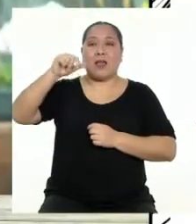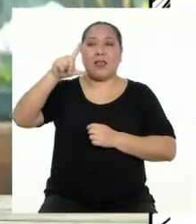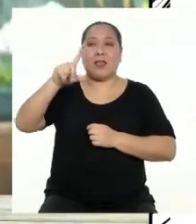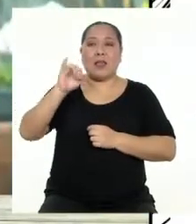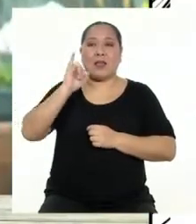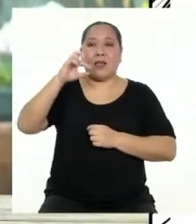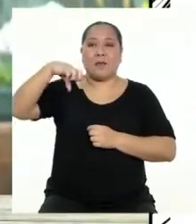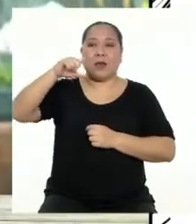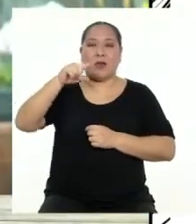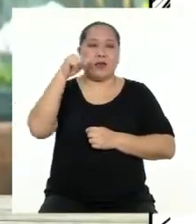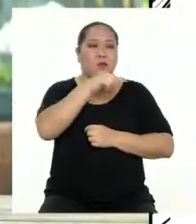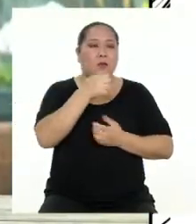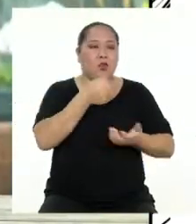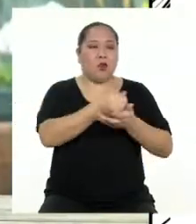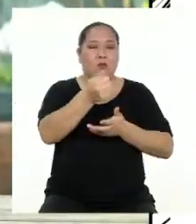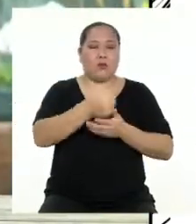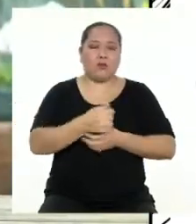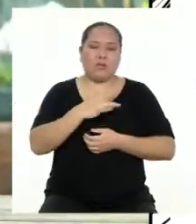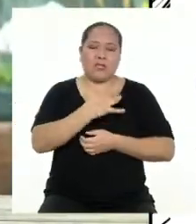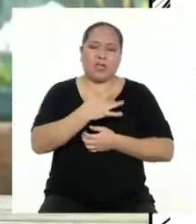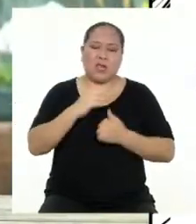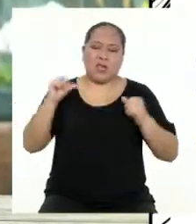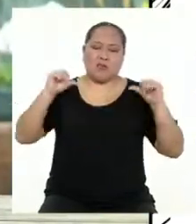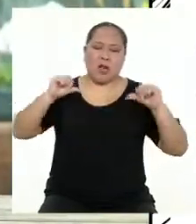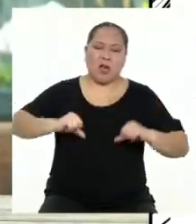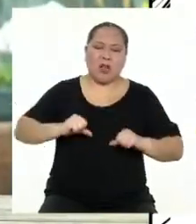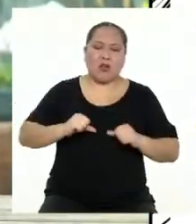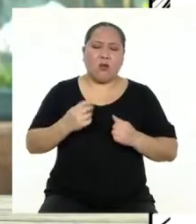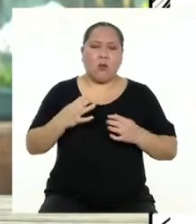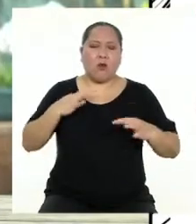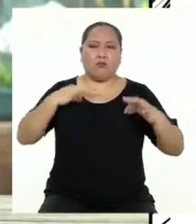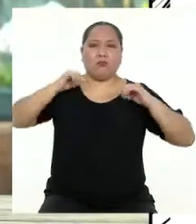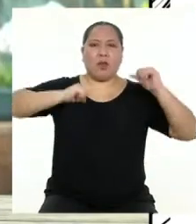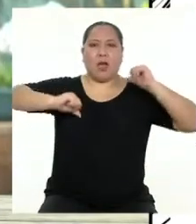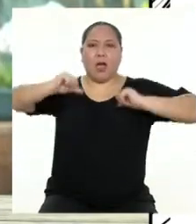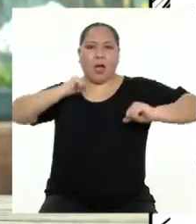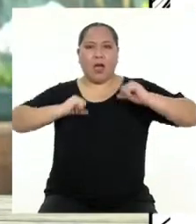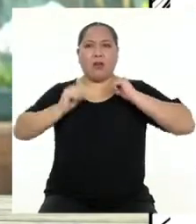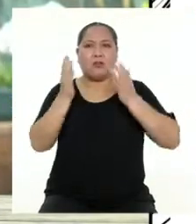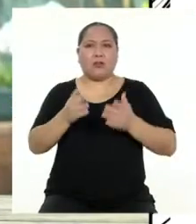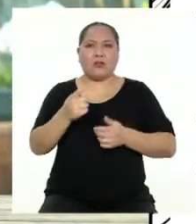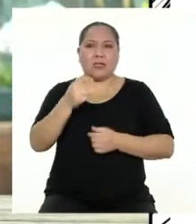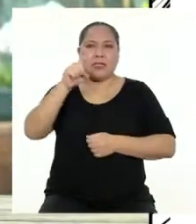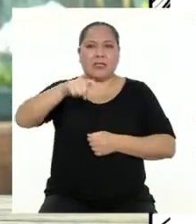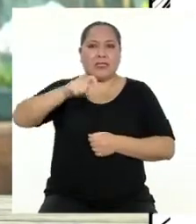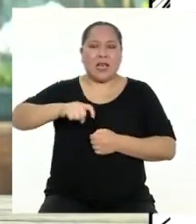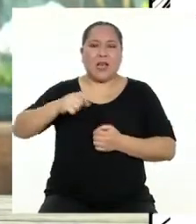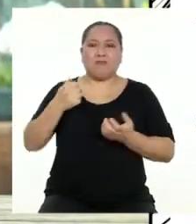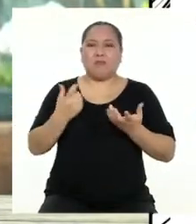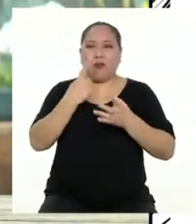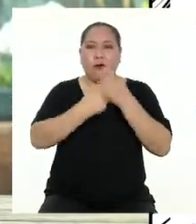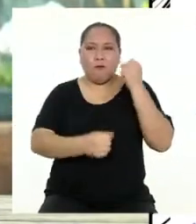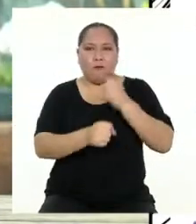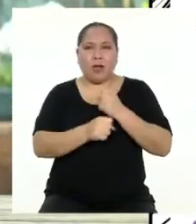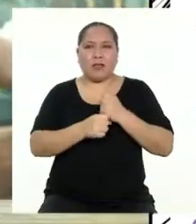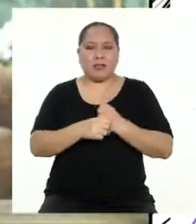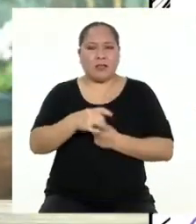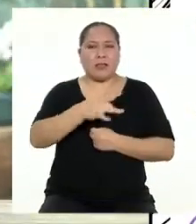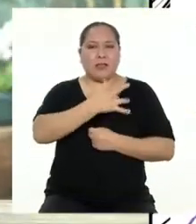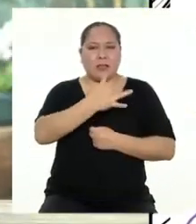compré porque estaba pasando por un mal momento en mi carrera como actor y necesitaba algo que me dé confianza, que me haga valorar mi trabajo y sentirme